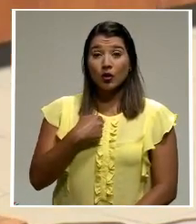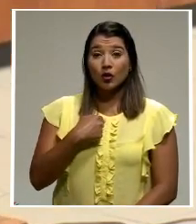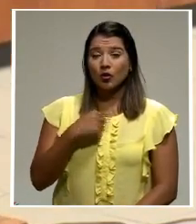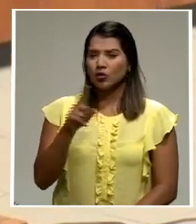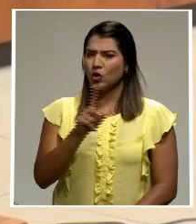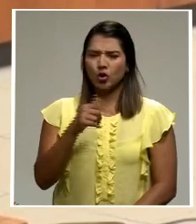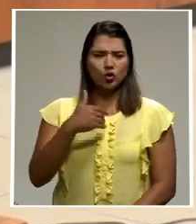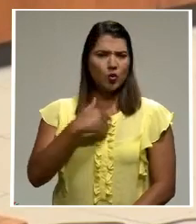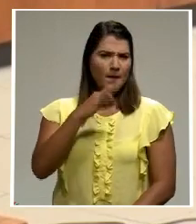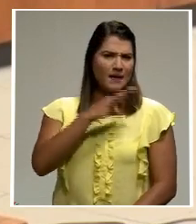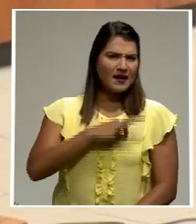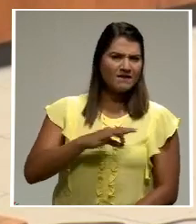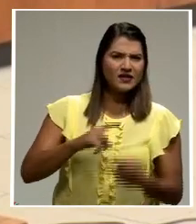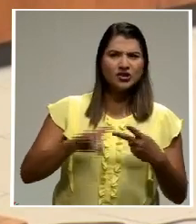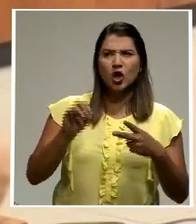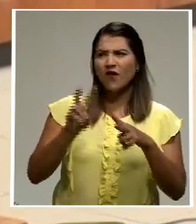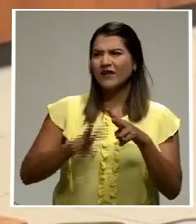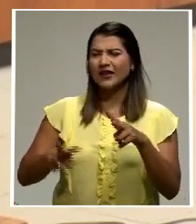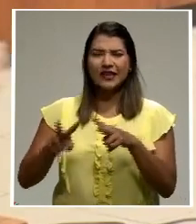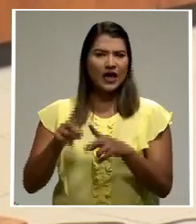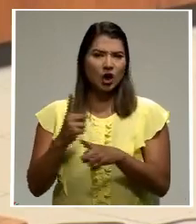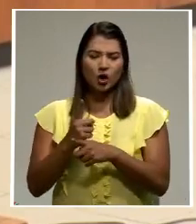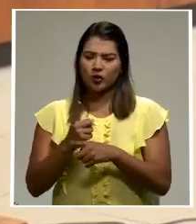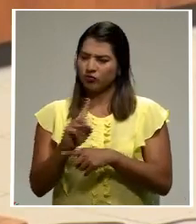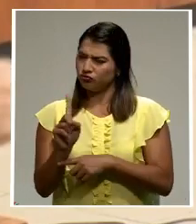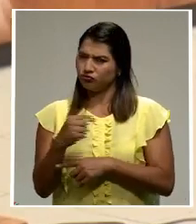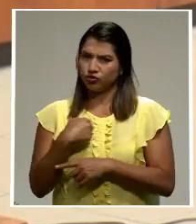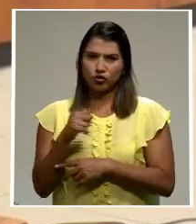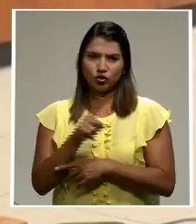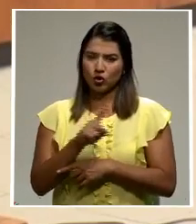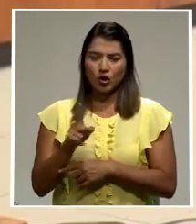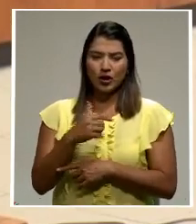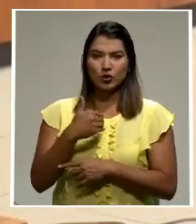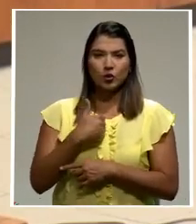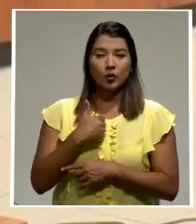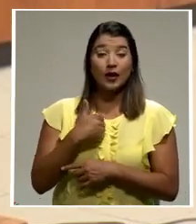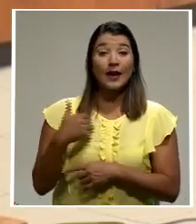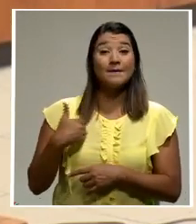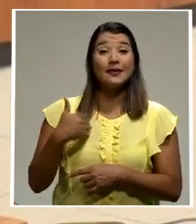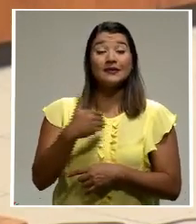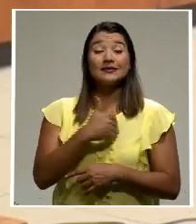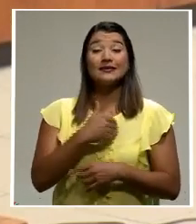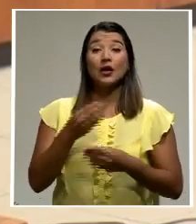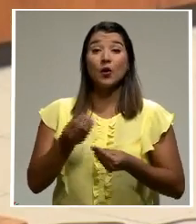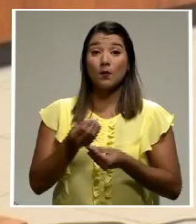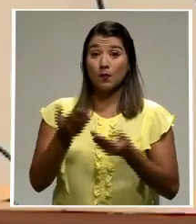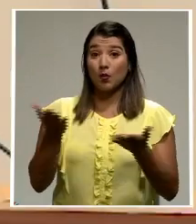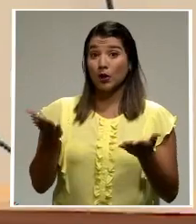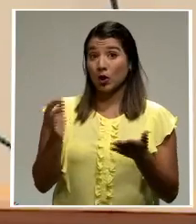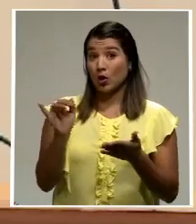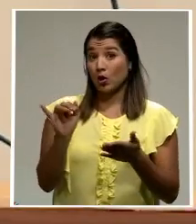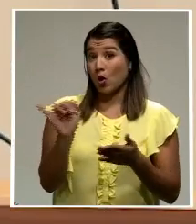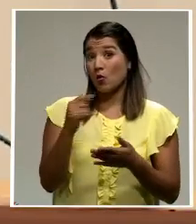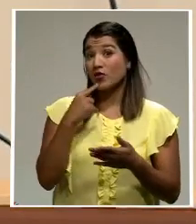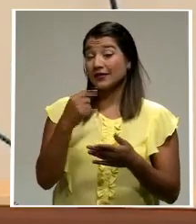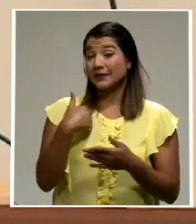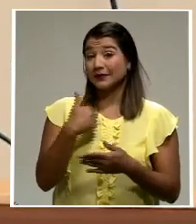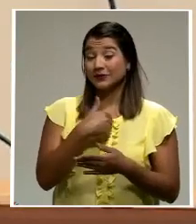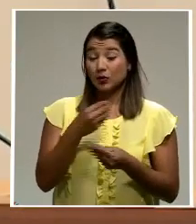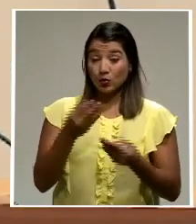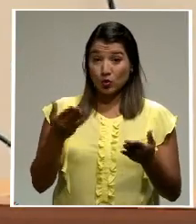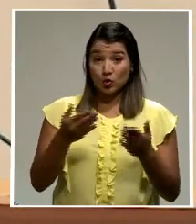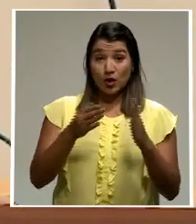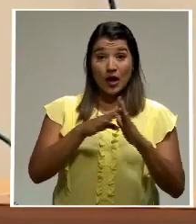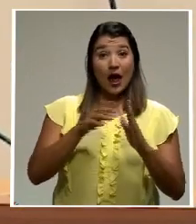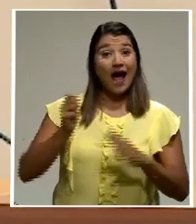una ventaja indebida por la respuesta que el Ministerio Público me da en esa nota. La Procuraduría General